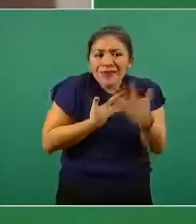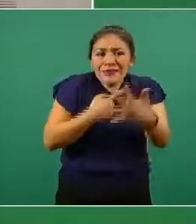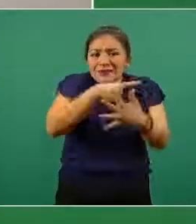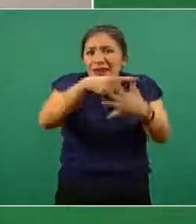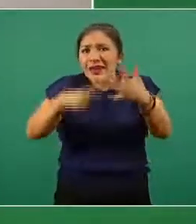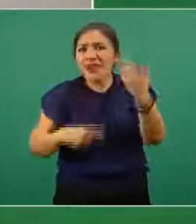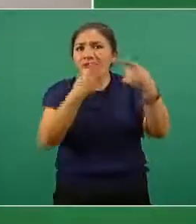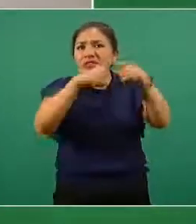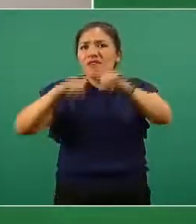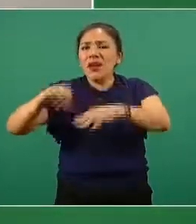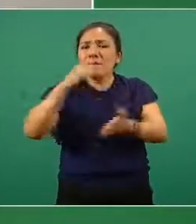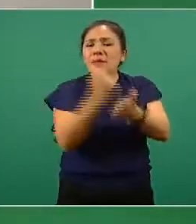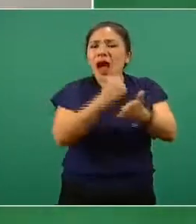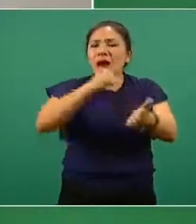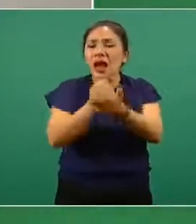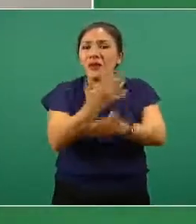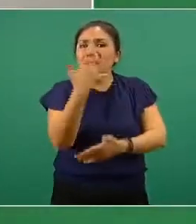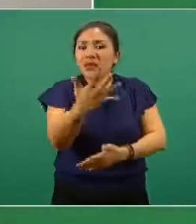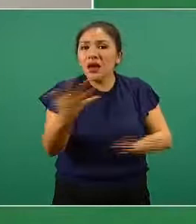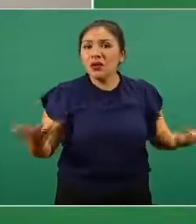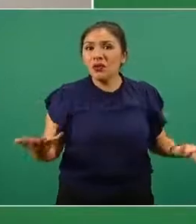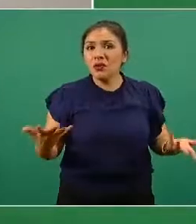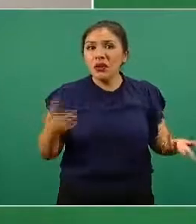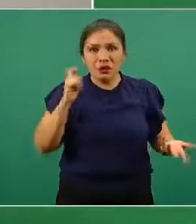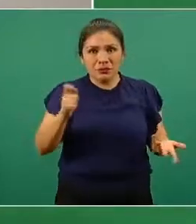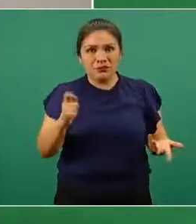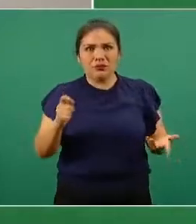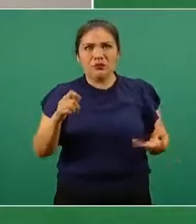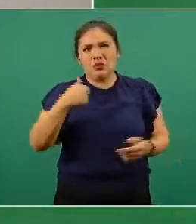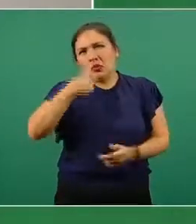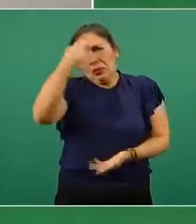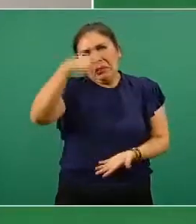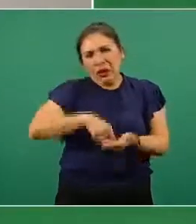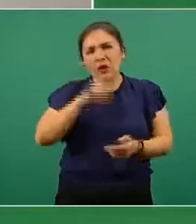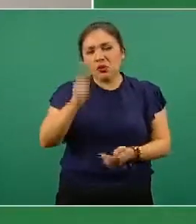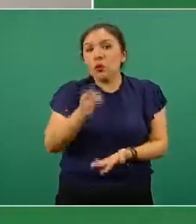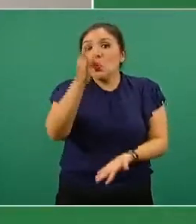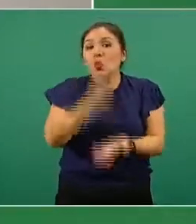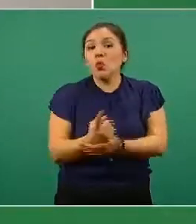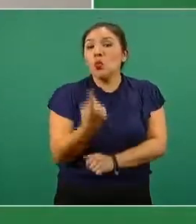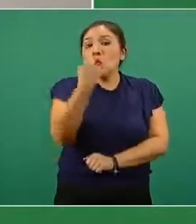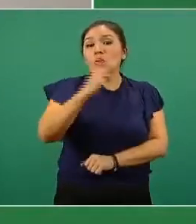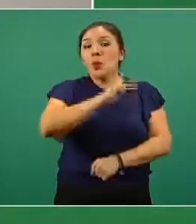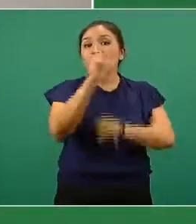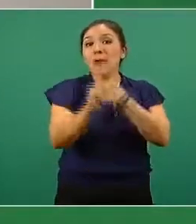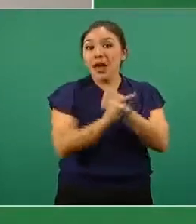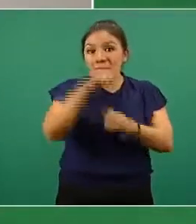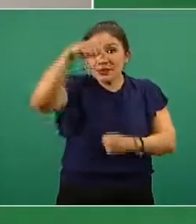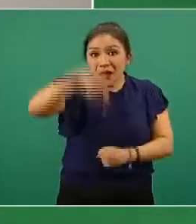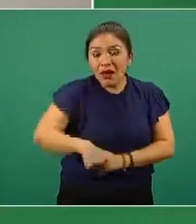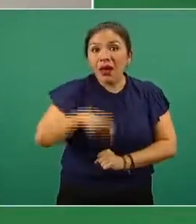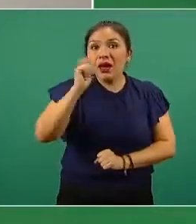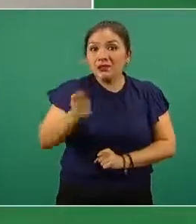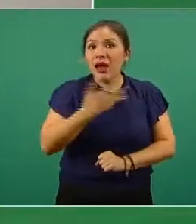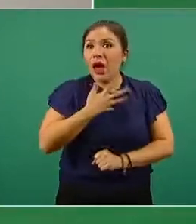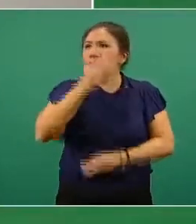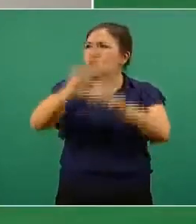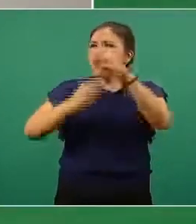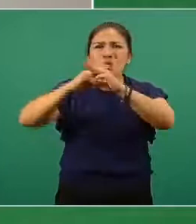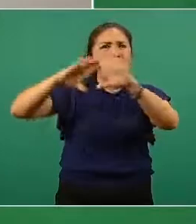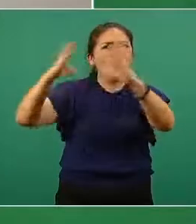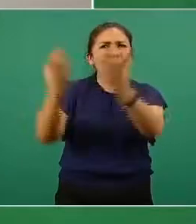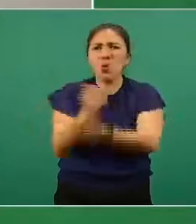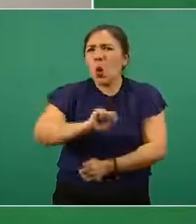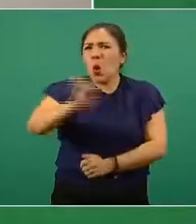cinco diferentes vacunas, somos, si no me equivoco, el único país en el mundo